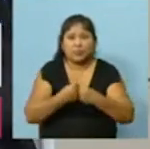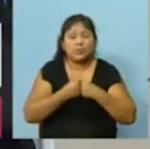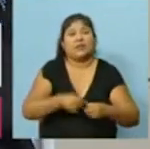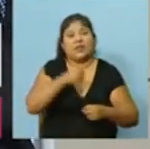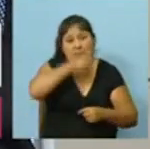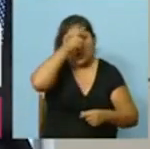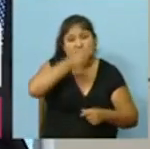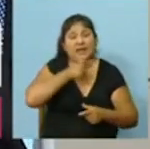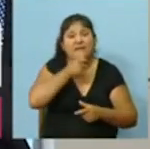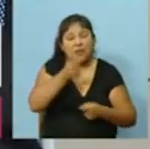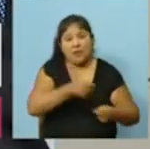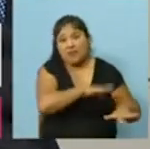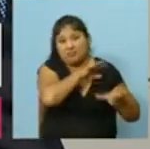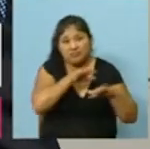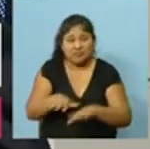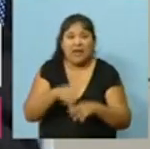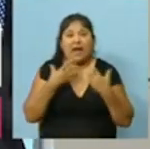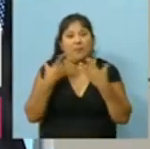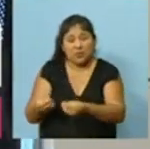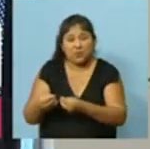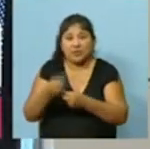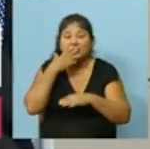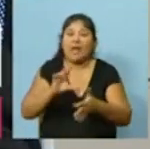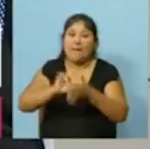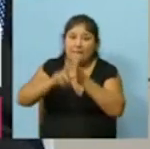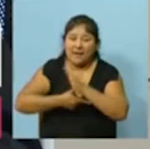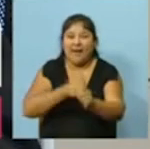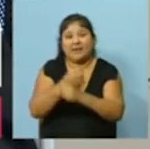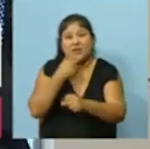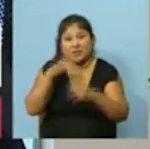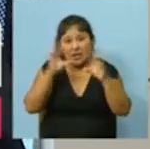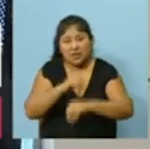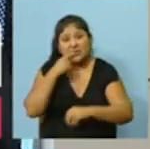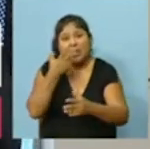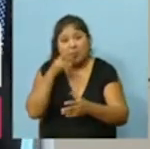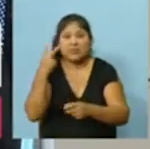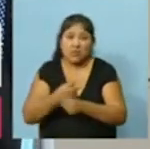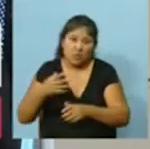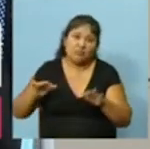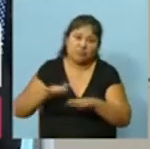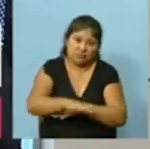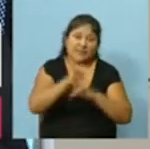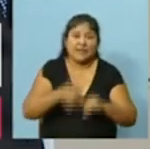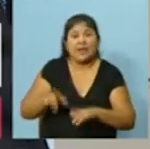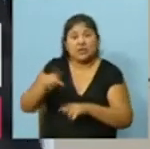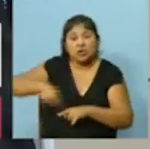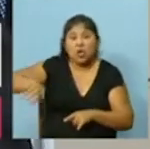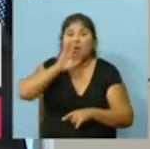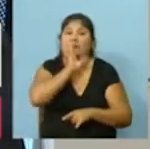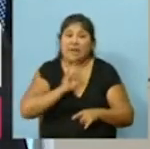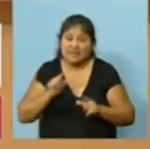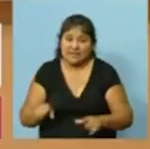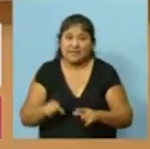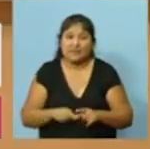atraviesa es el río crecido y no sabe que el peligro está ahí por esa crecida que llega de energía un poquito de paciencia así como cuando uno maneja